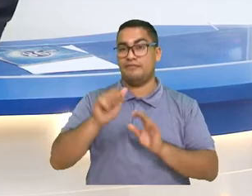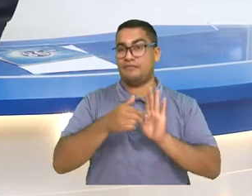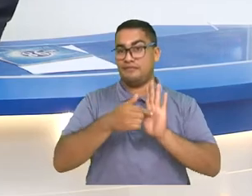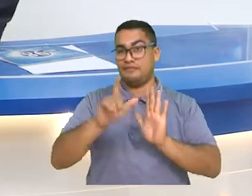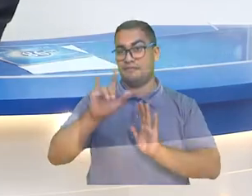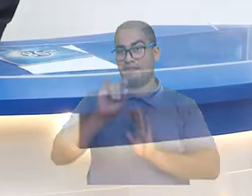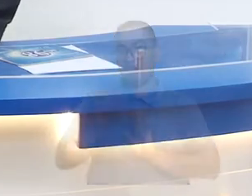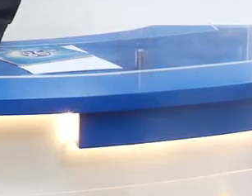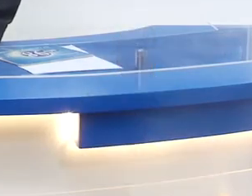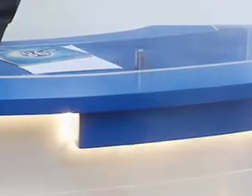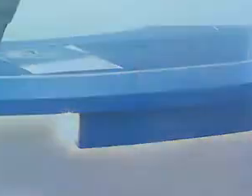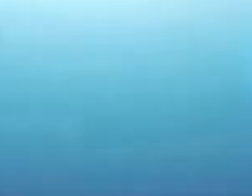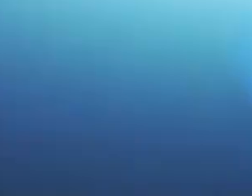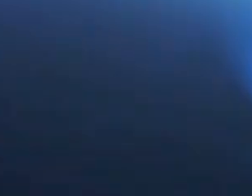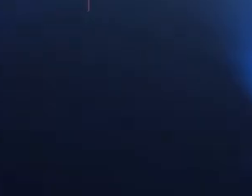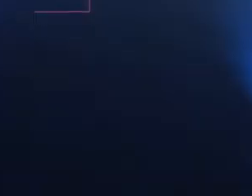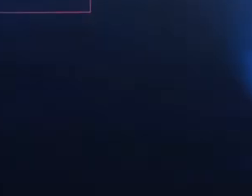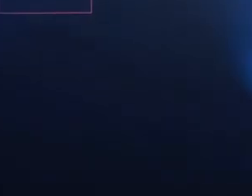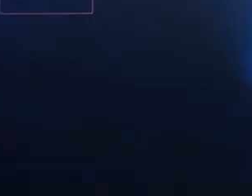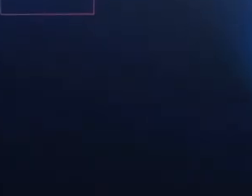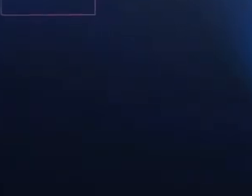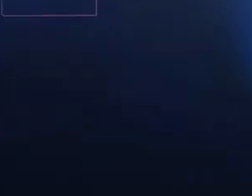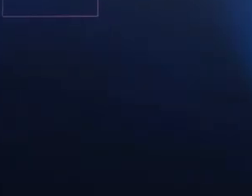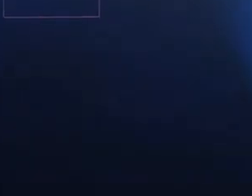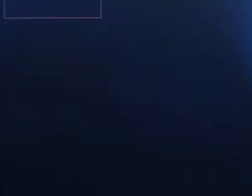de Lisa Scott.